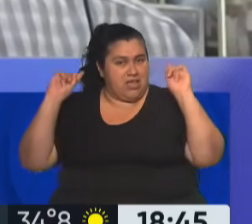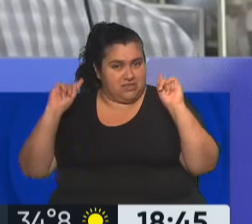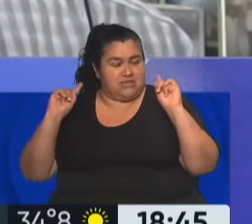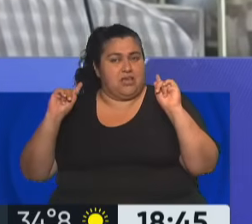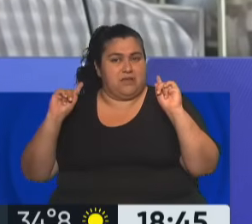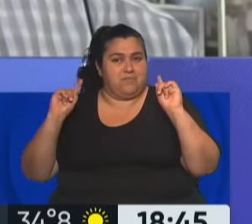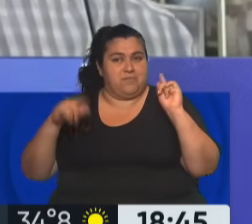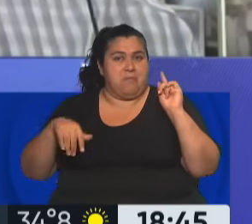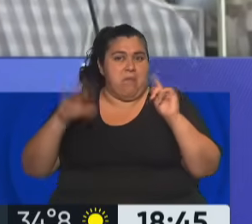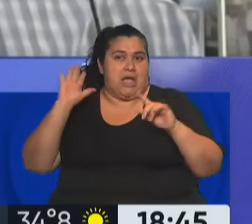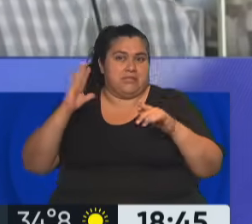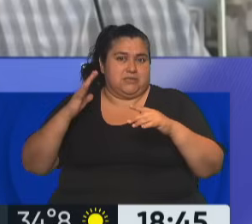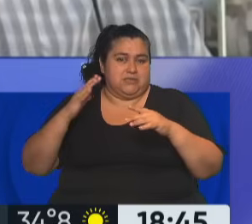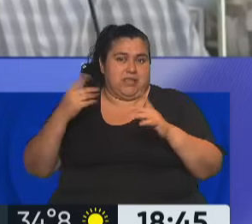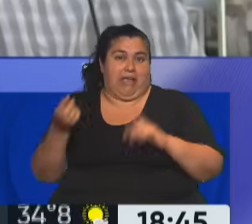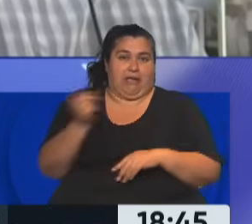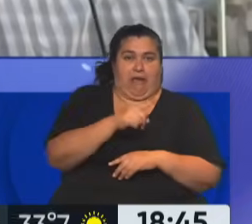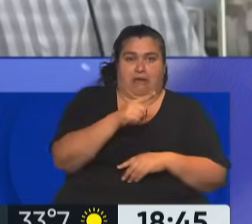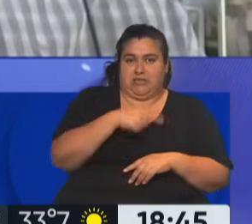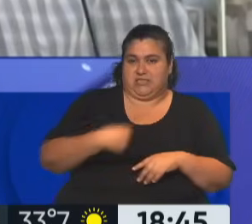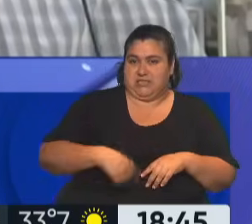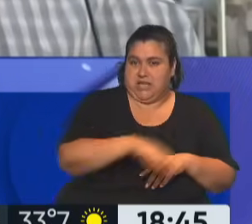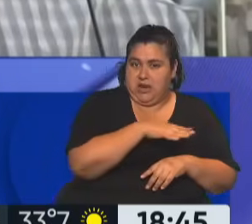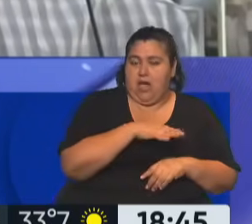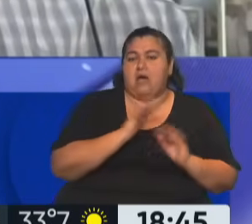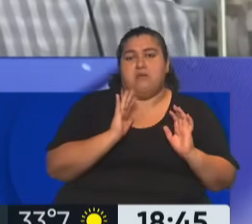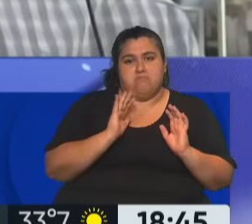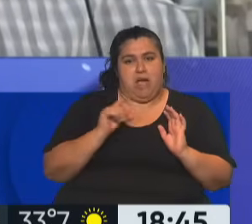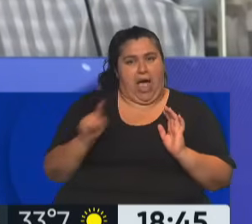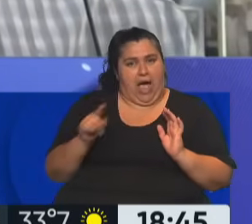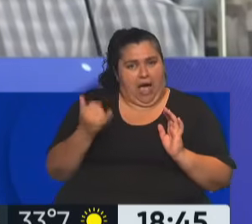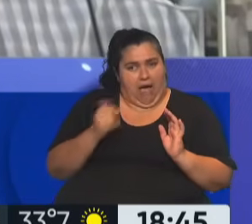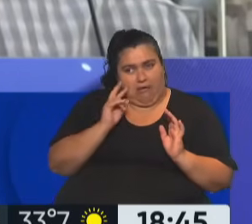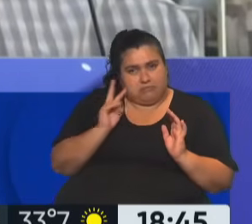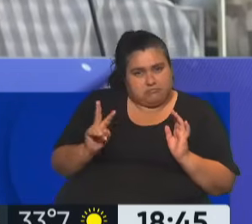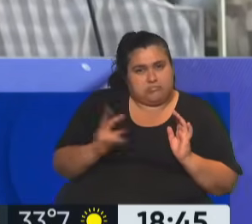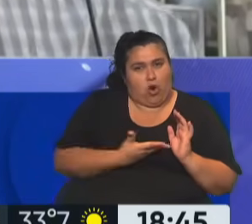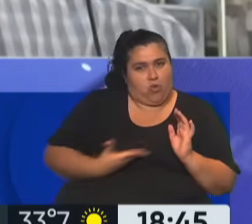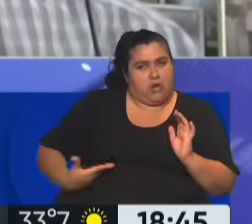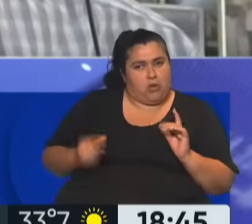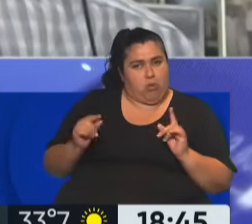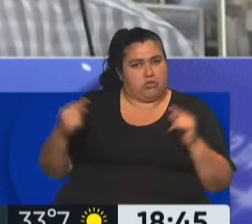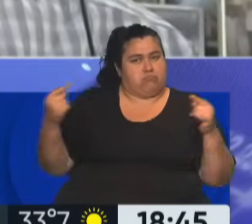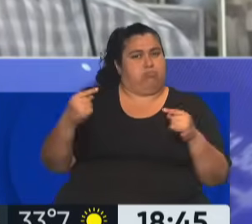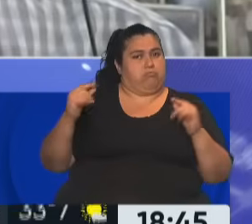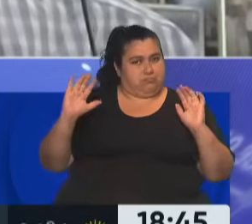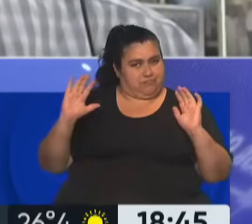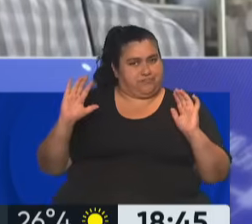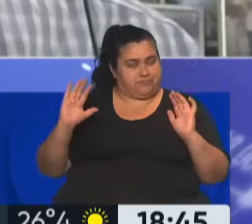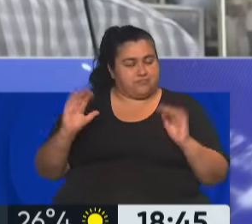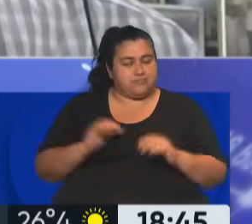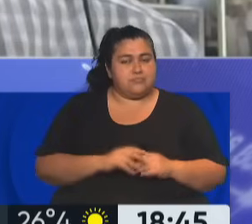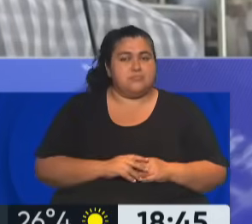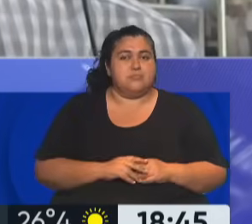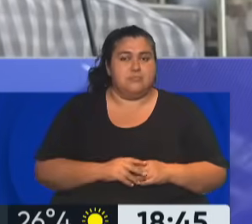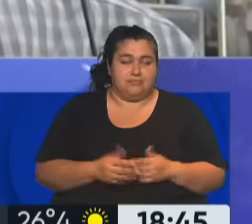que en el continente. Hay, de hecho, alternancias en el gobierno y en el poder, eso es una realidad insoslayable,